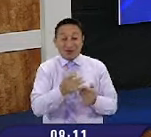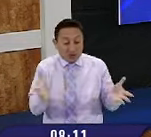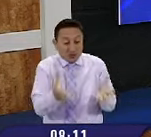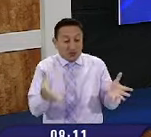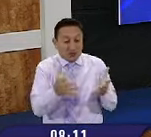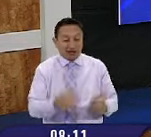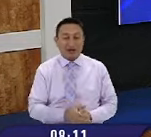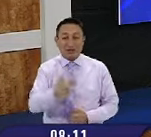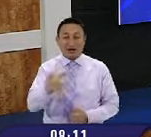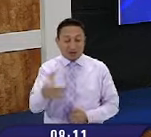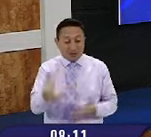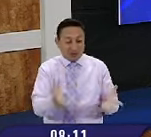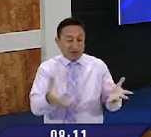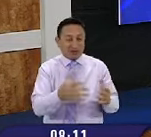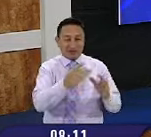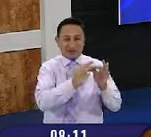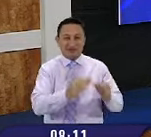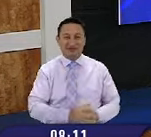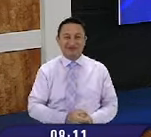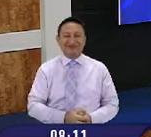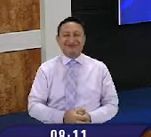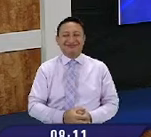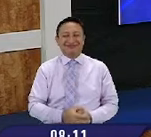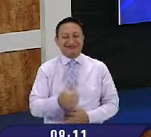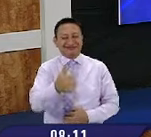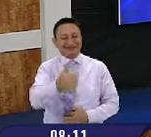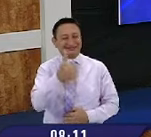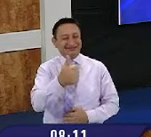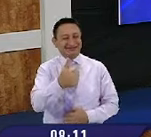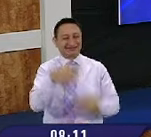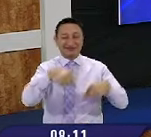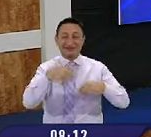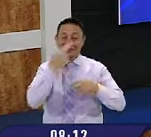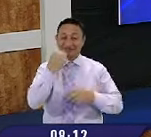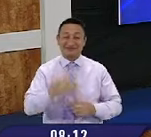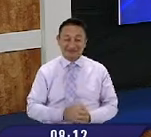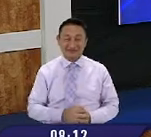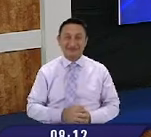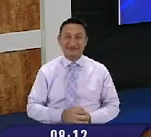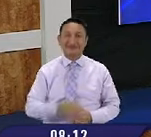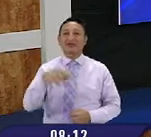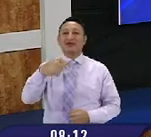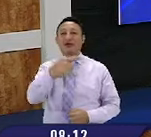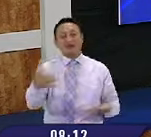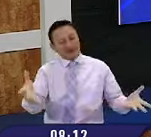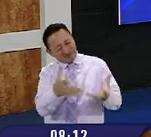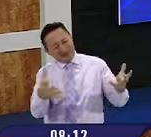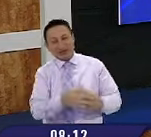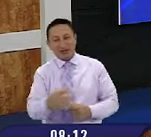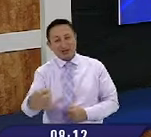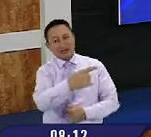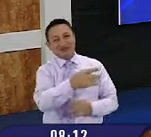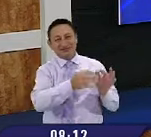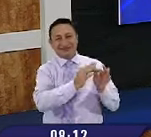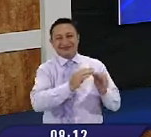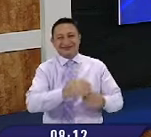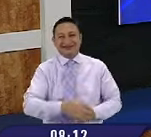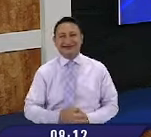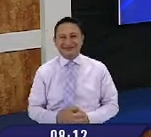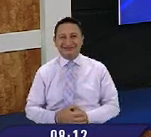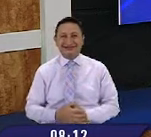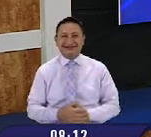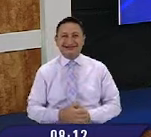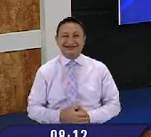ánimo para reparar. Bien, vecino, me hizo el día. Que les dé ánimo. Vean, tengan ánimo y vayan a ver si reparan la